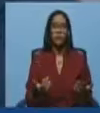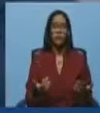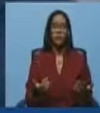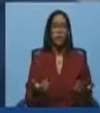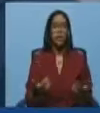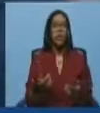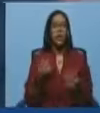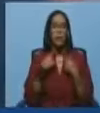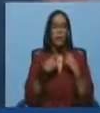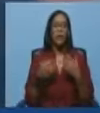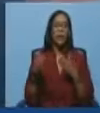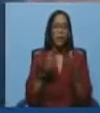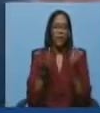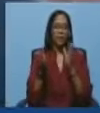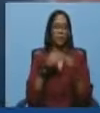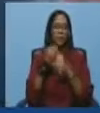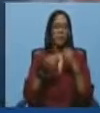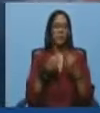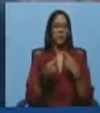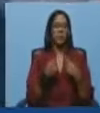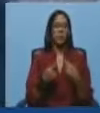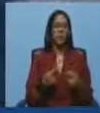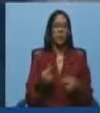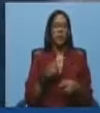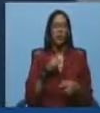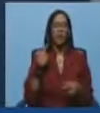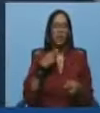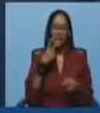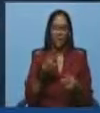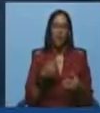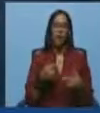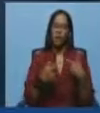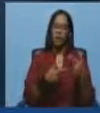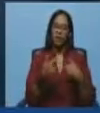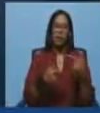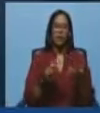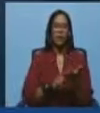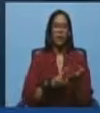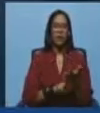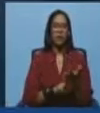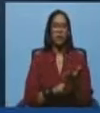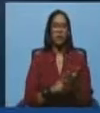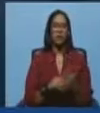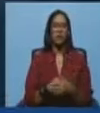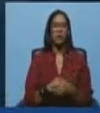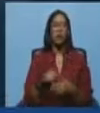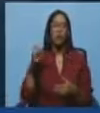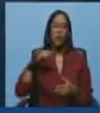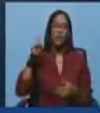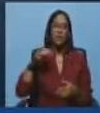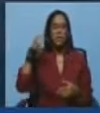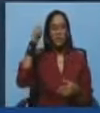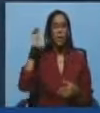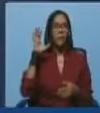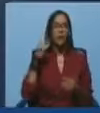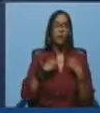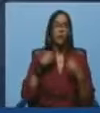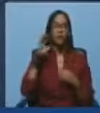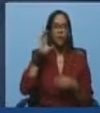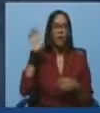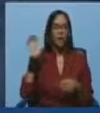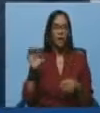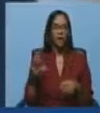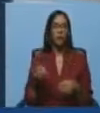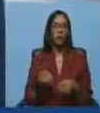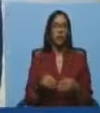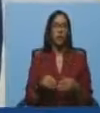Y pierdes la dirección y empiezas a hacer cosas que no tienen que ver con la cotidianidad y con la realidad. Y con lo que necesita el país. Y con lo que sufre la gente. Además. O